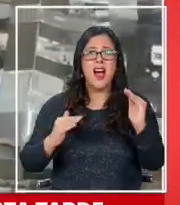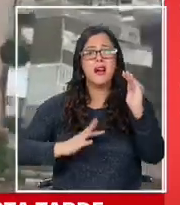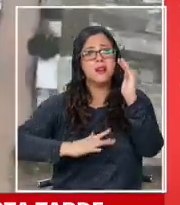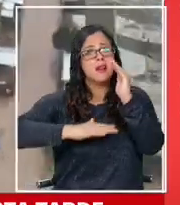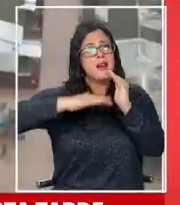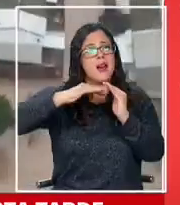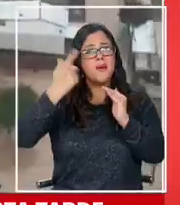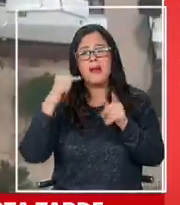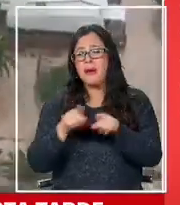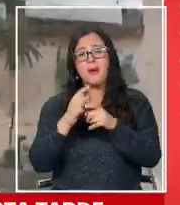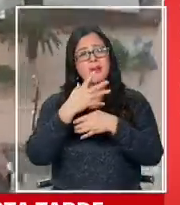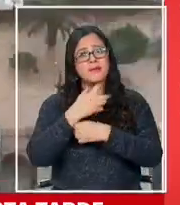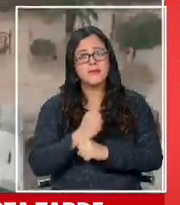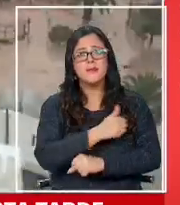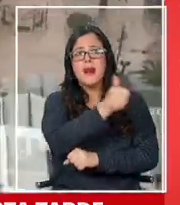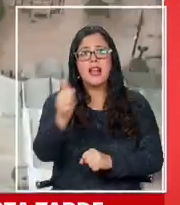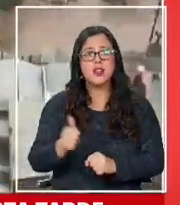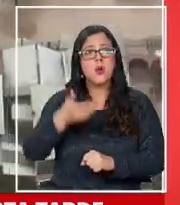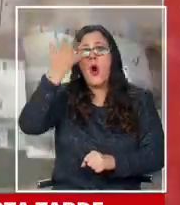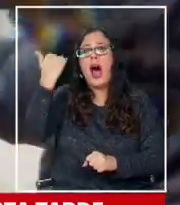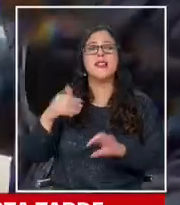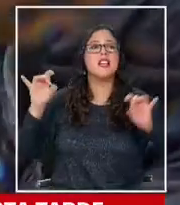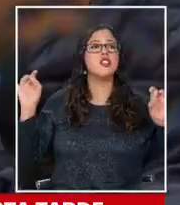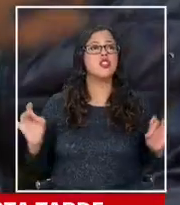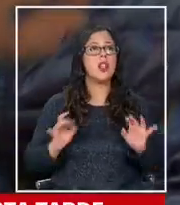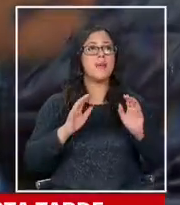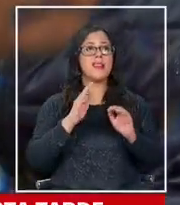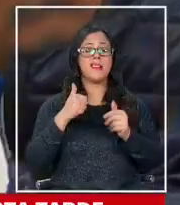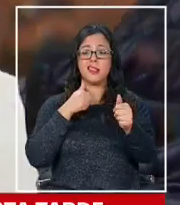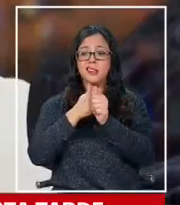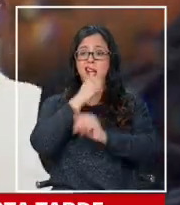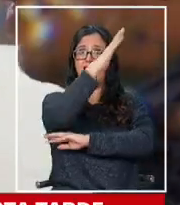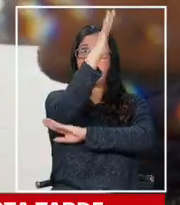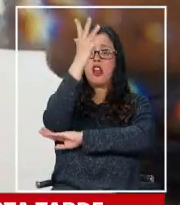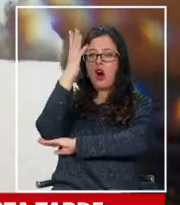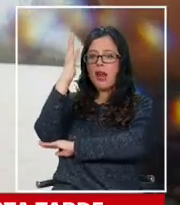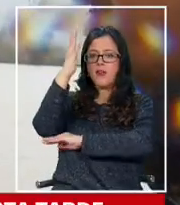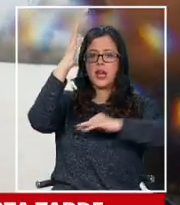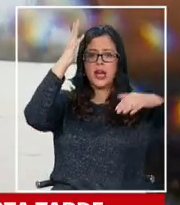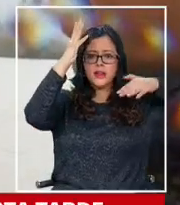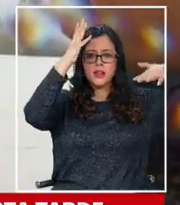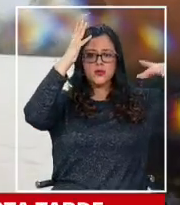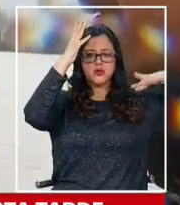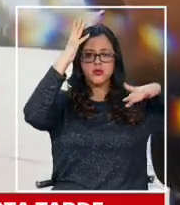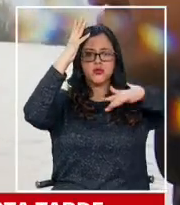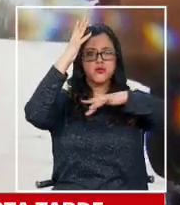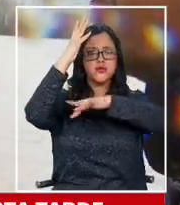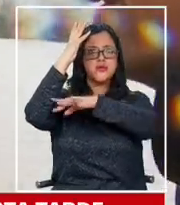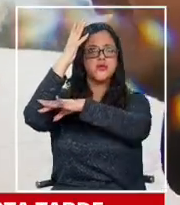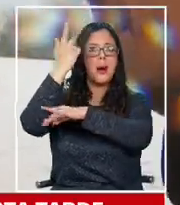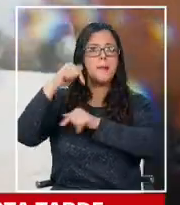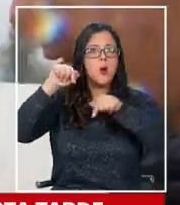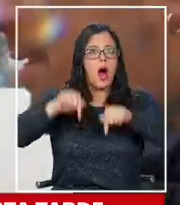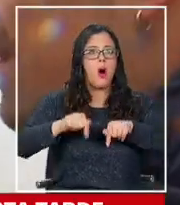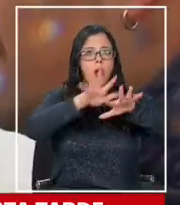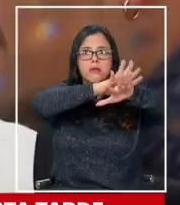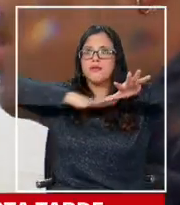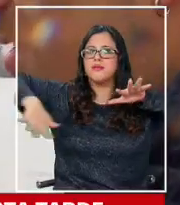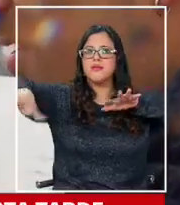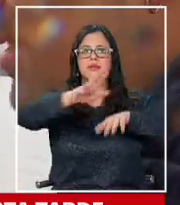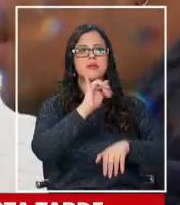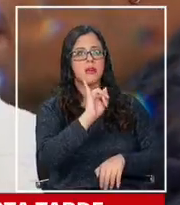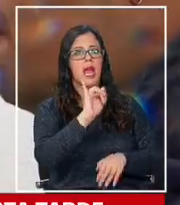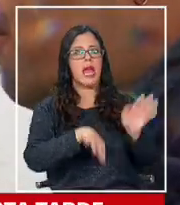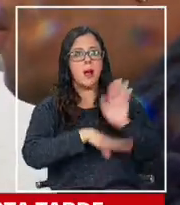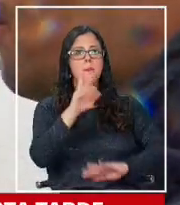para todos. Un río que comúnmente pasaba solo por los árboles y que hoy parece interminable. Sí, hoy parece interminable, ya de tener más de